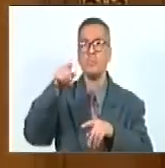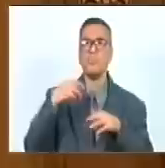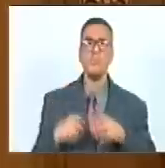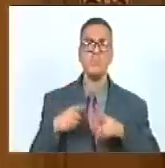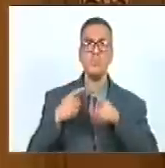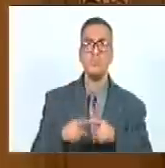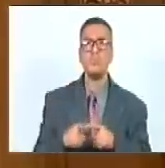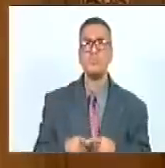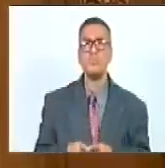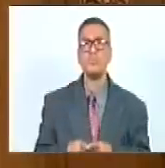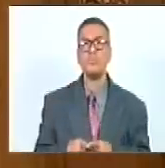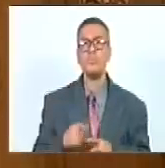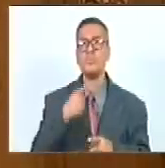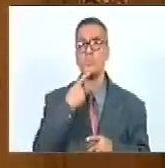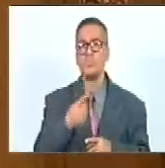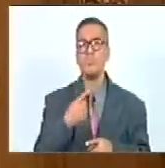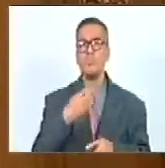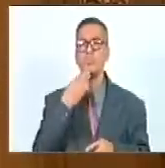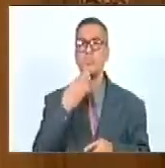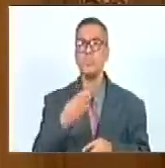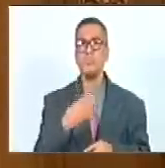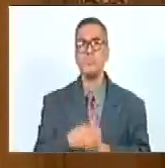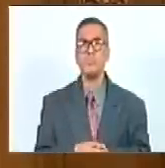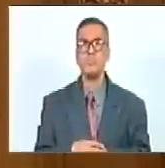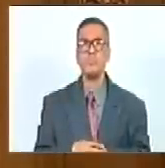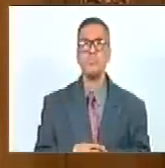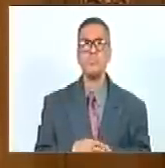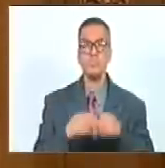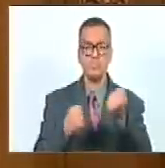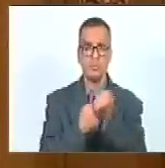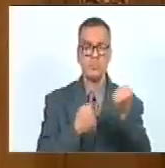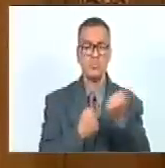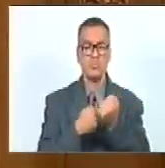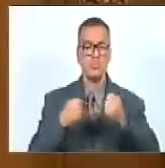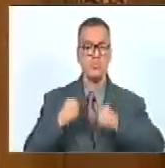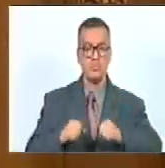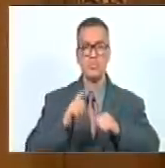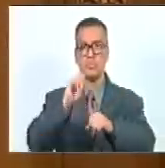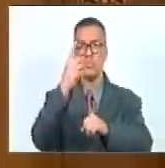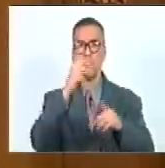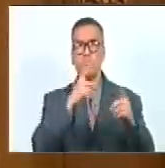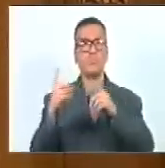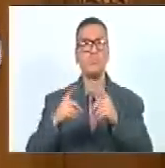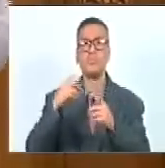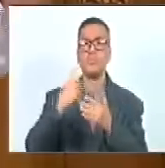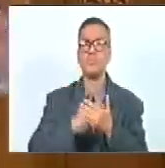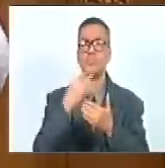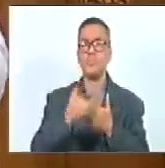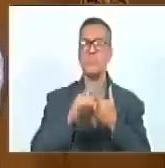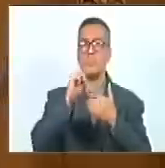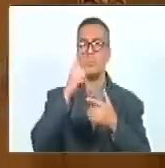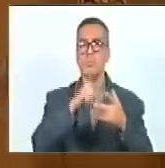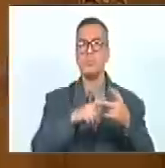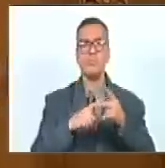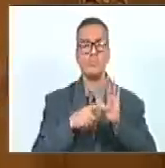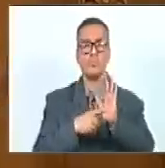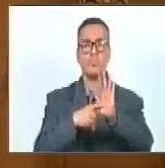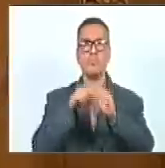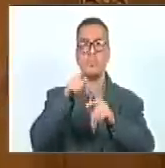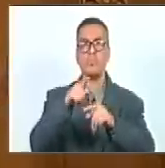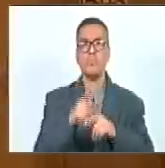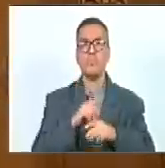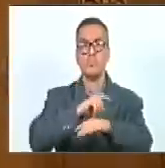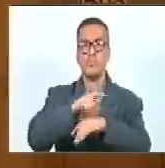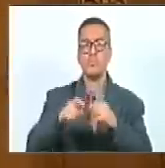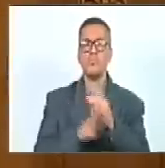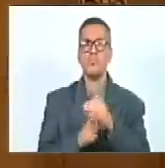sentido, solicitamos el apoyo rotundo en esta primera discusión, en esta primera presentación, en esta